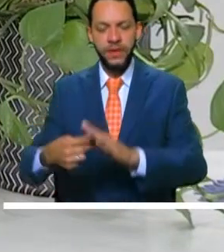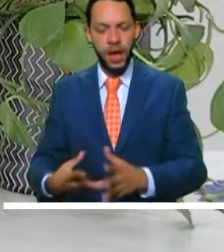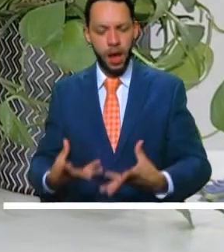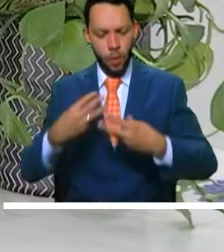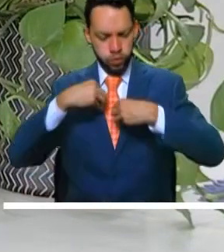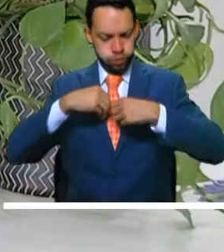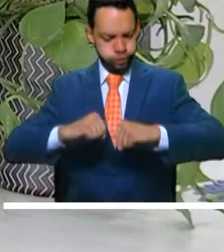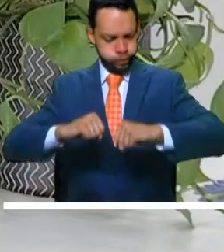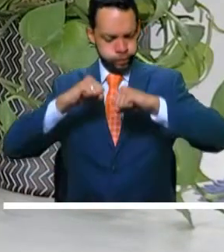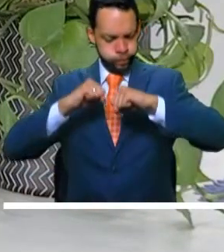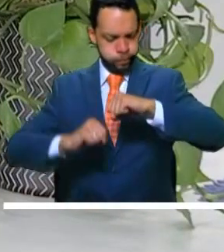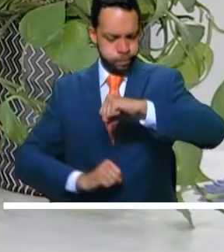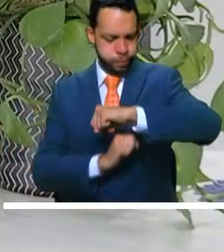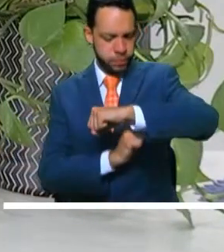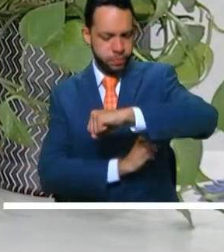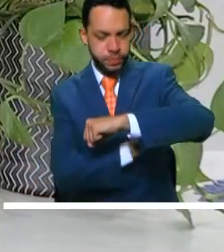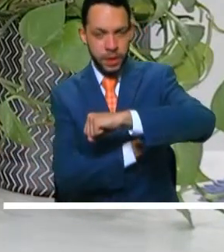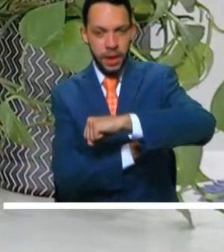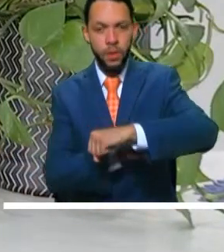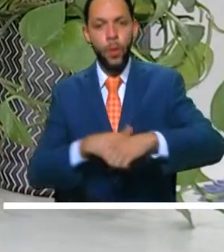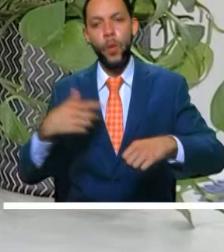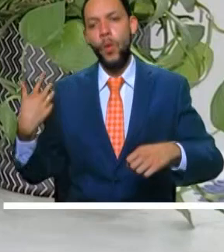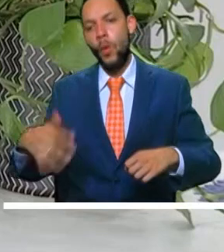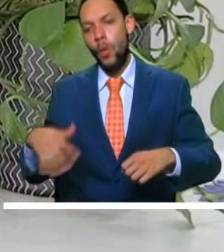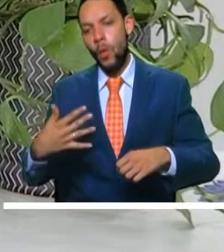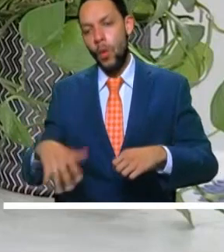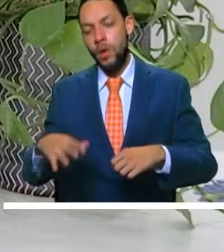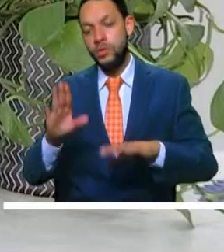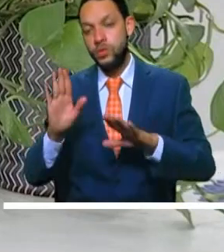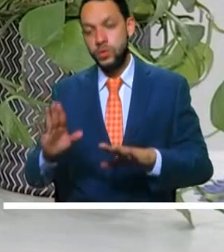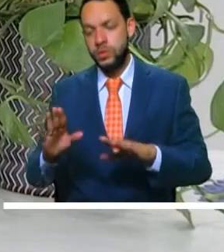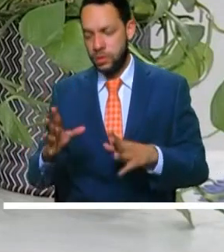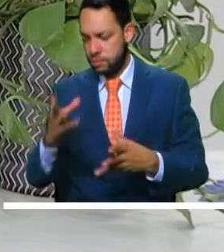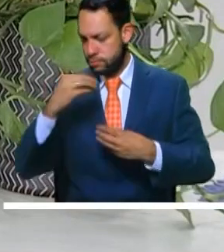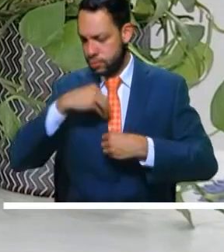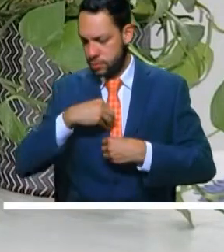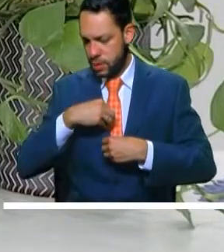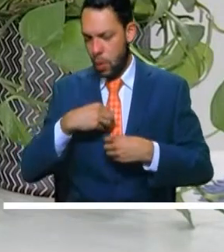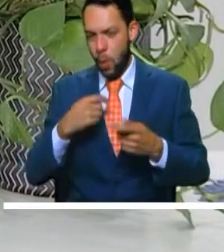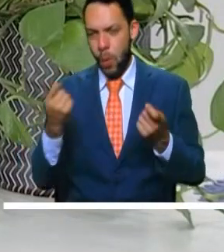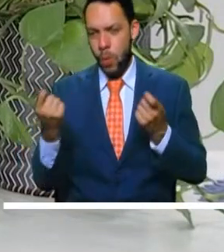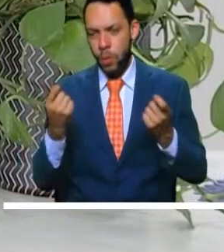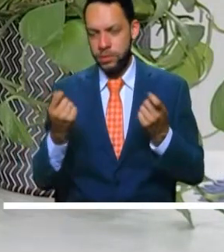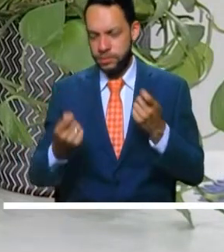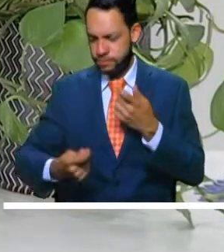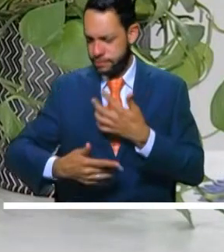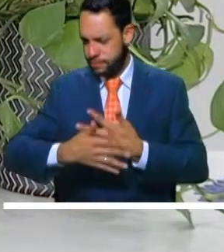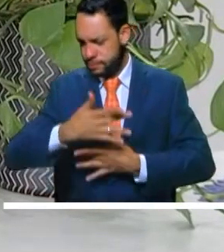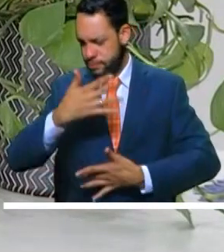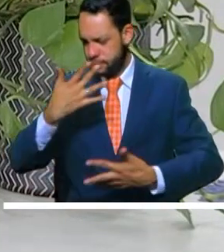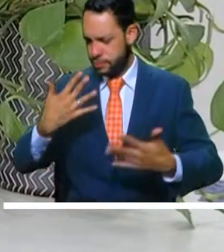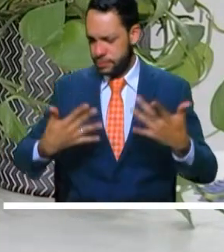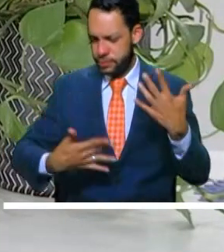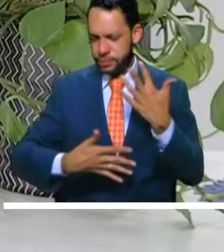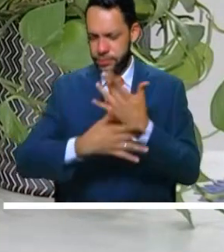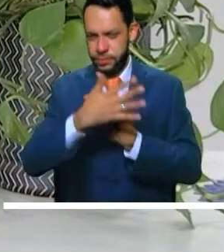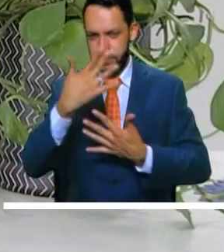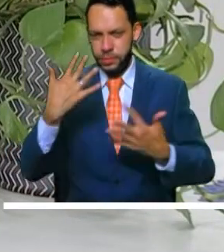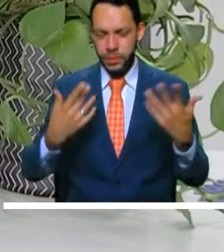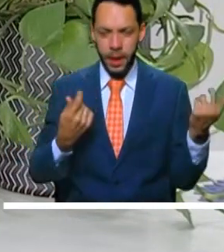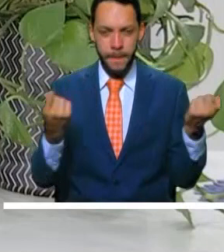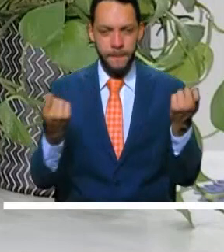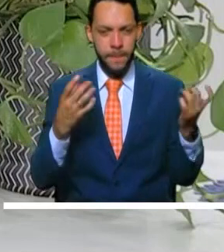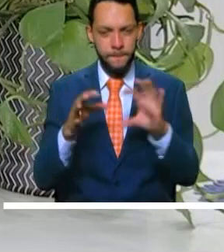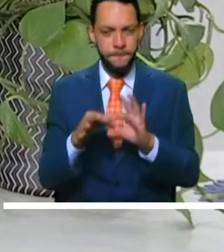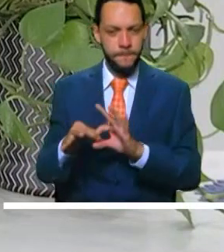está entrando en la gama de las hormonas, que es algo muy fuerte porque nos maneja todo el aparato endocrino. O sea, todas las glándulas del cuerpo funcionan